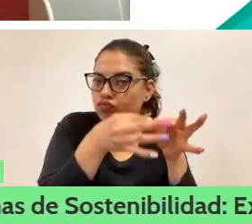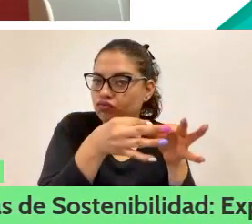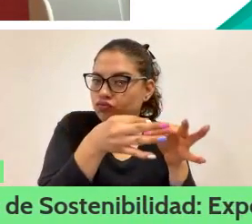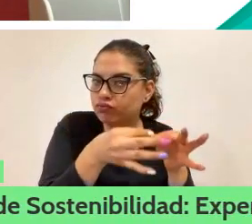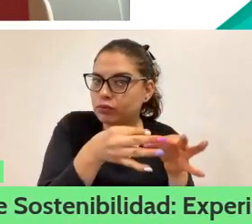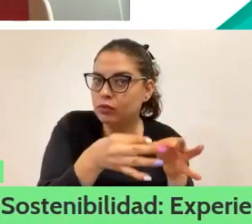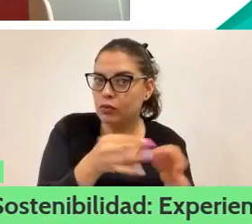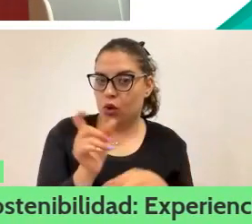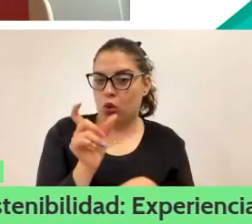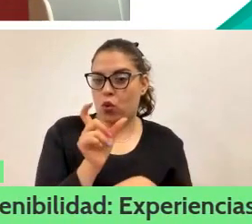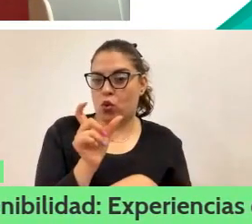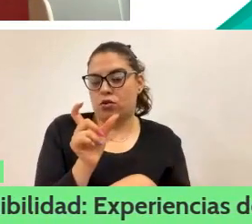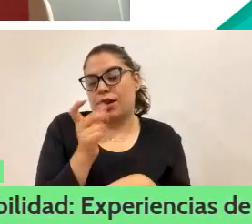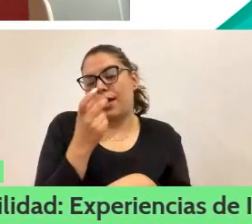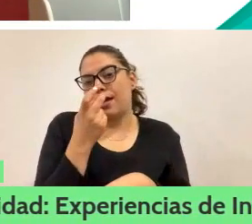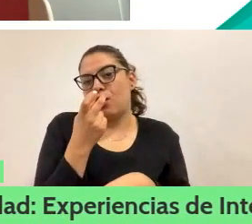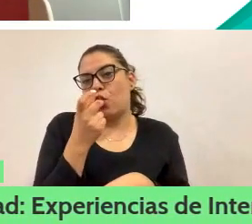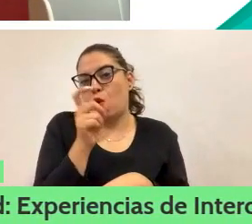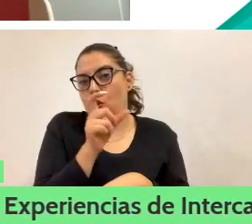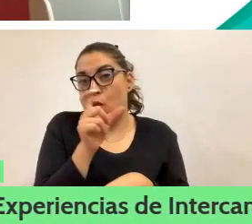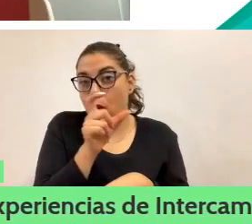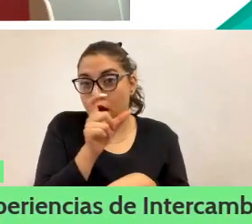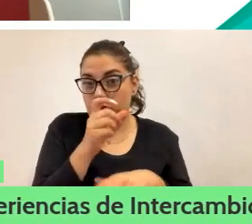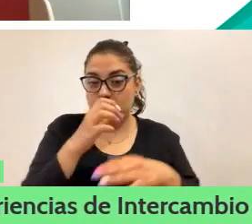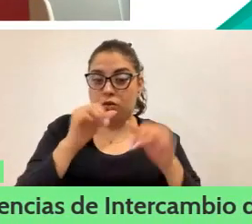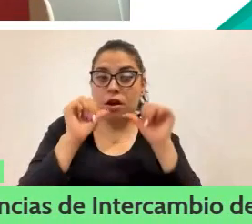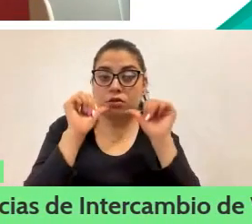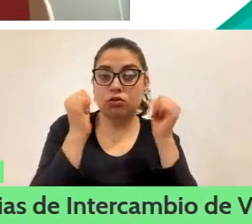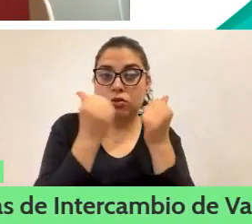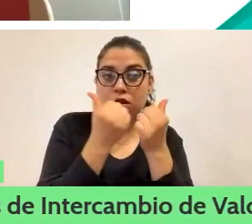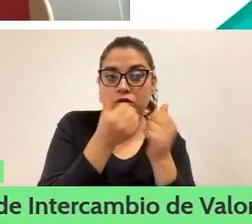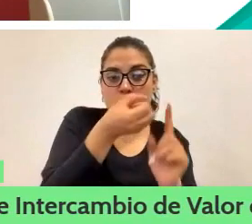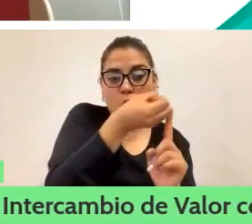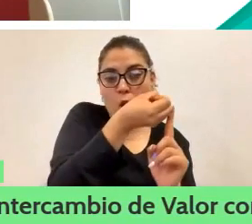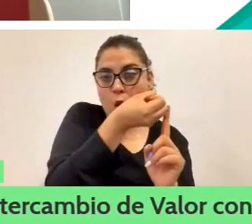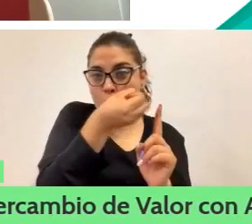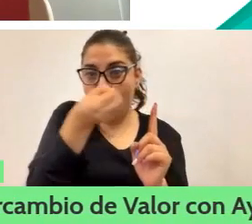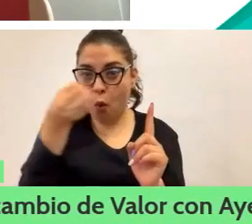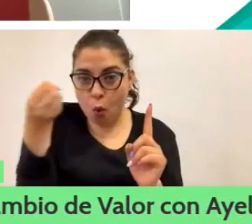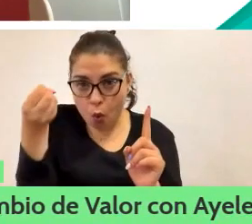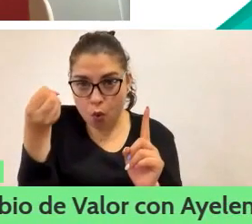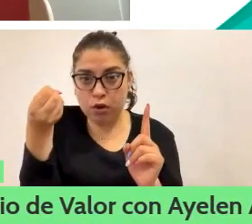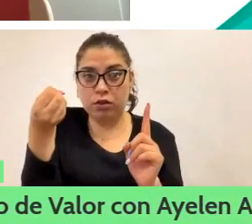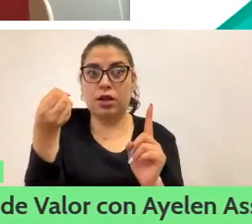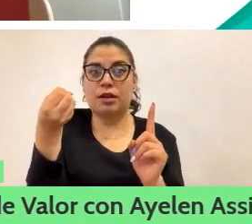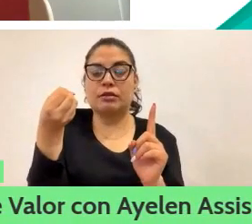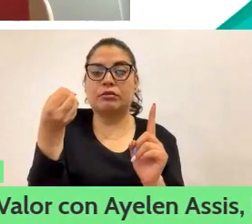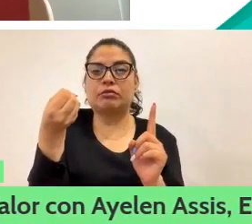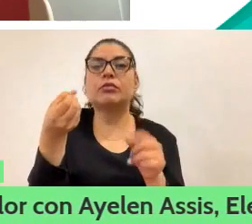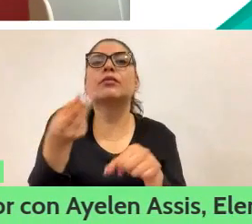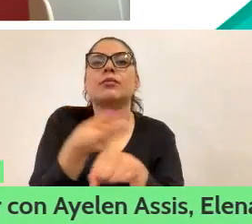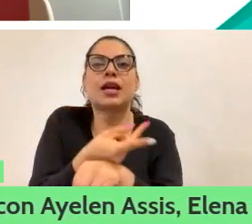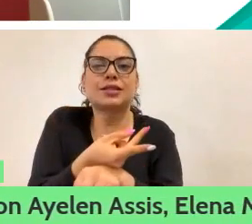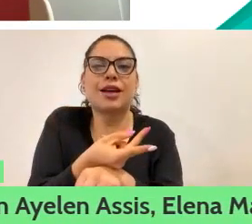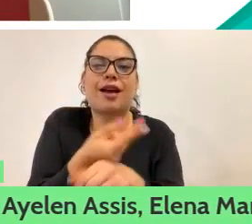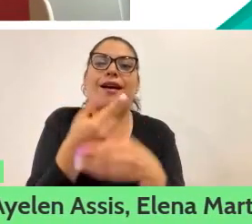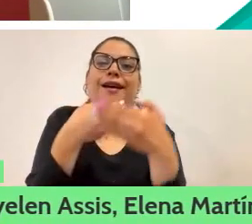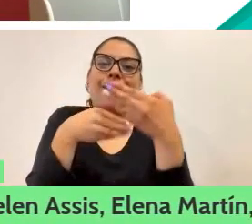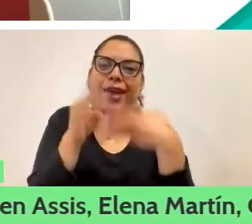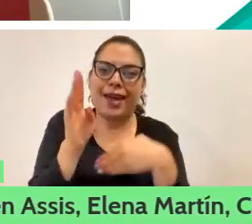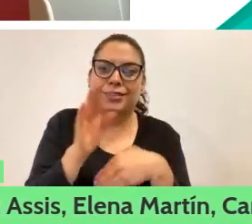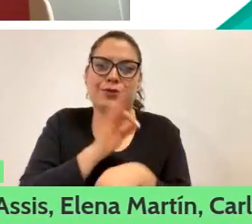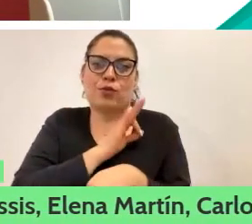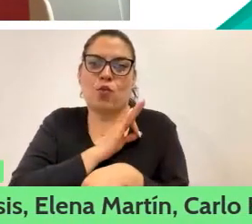organizada, planificada, con sus procesos, con sus objetivos claros, va camino al éxito, ¿no? Porque entonces va